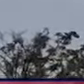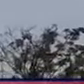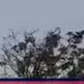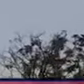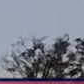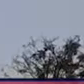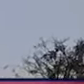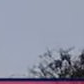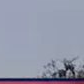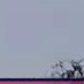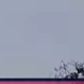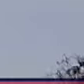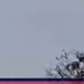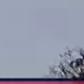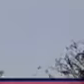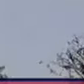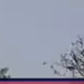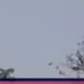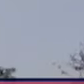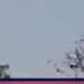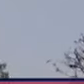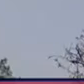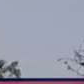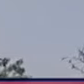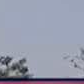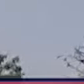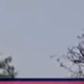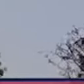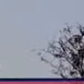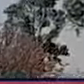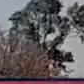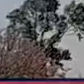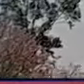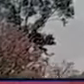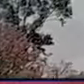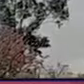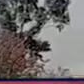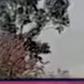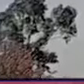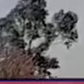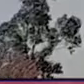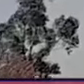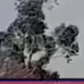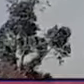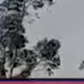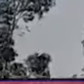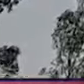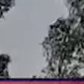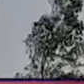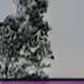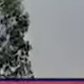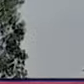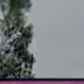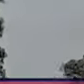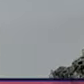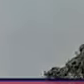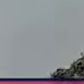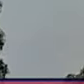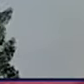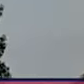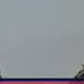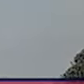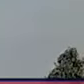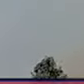evaluar los daños y planificar las tareas de mitigación. Se tiene previsto que un helicóptero sobrevuele el lugar para soltar agua desde